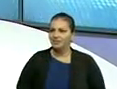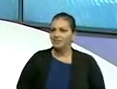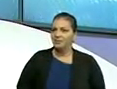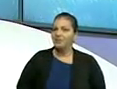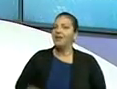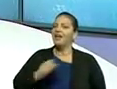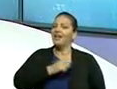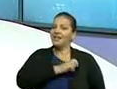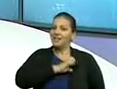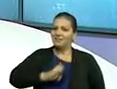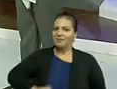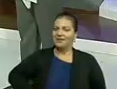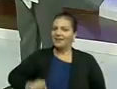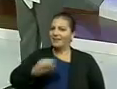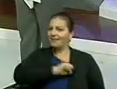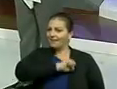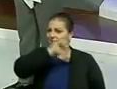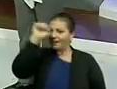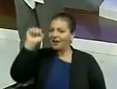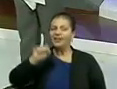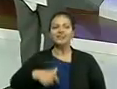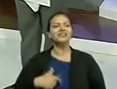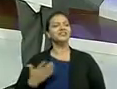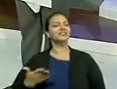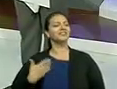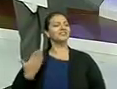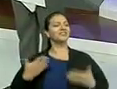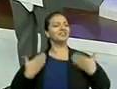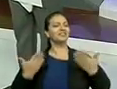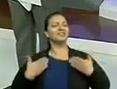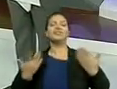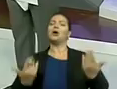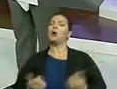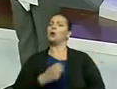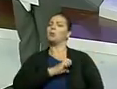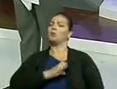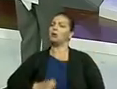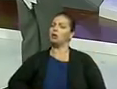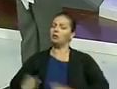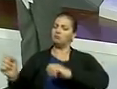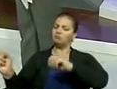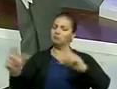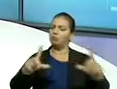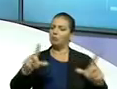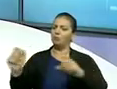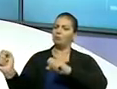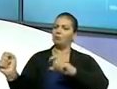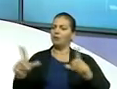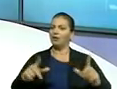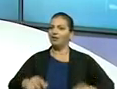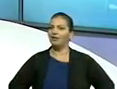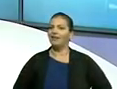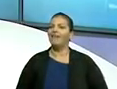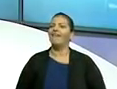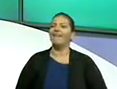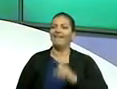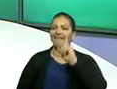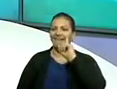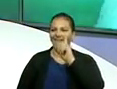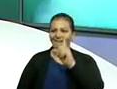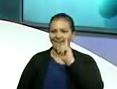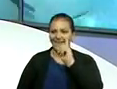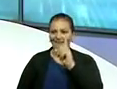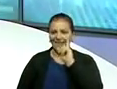Que podamos hablar del partido. Ahorita no dice nada. Que podamos decir el resultado. ¿Sabe qué? Me está esperando en la puerta. Tío, nada de